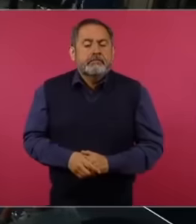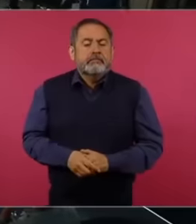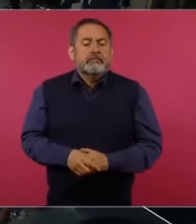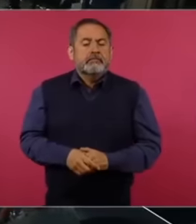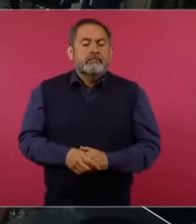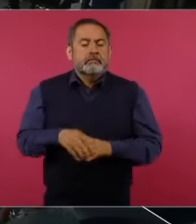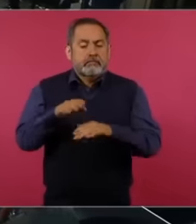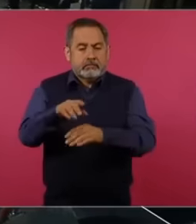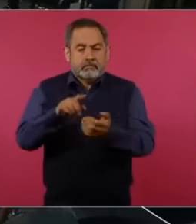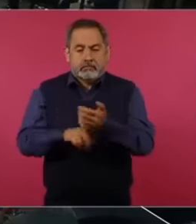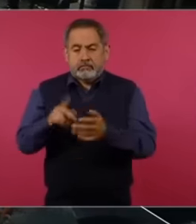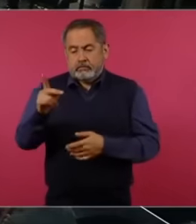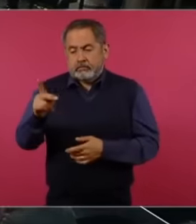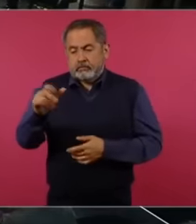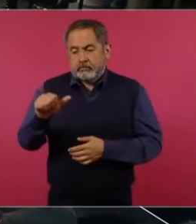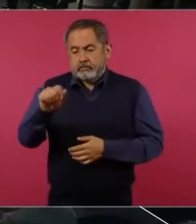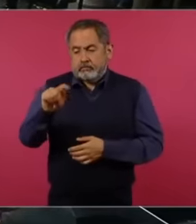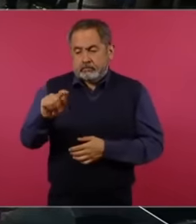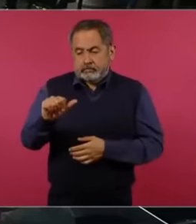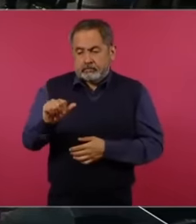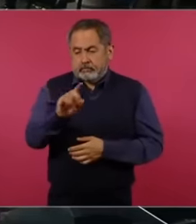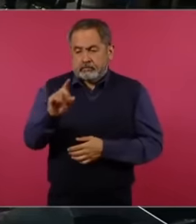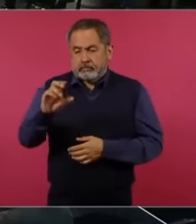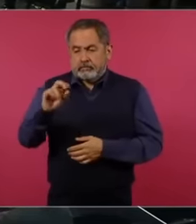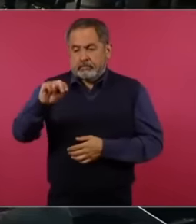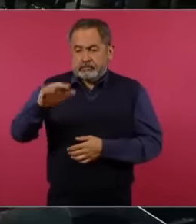lo de Pasta de Conchos. Miren,